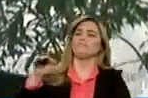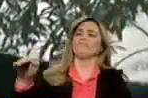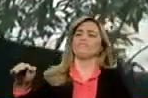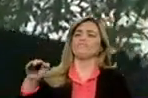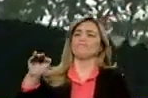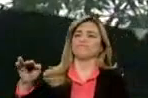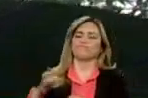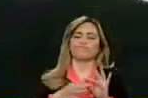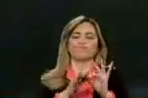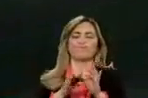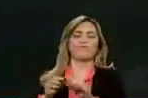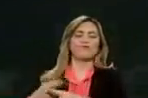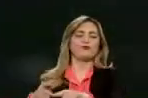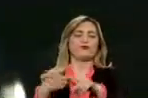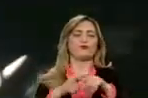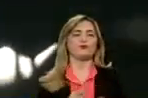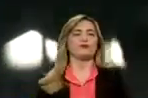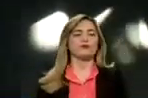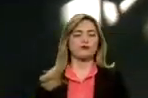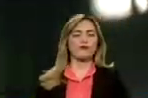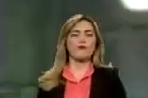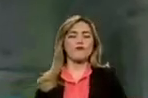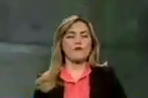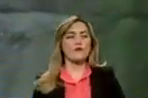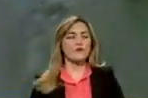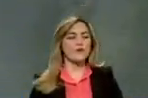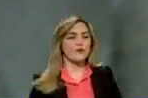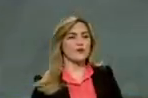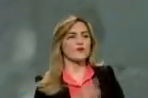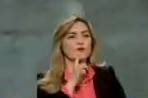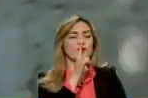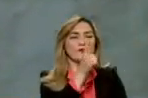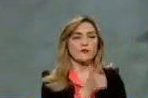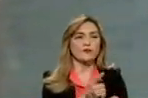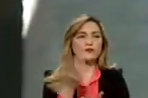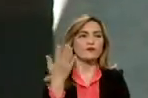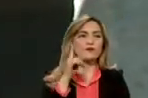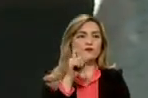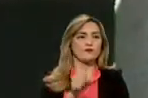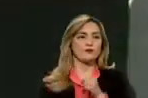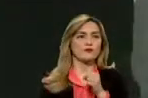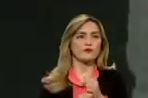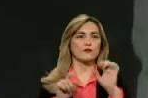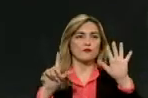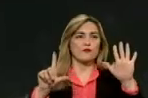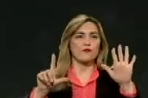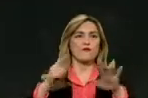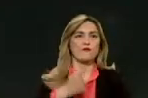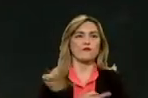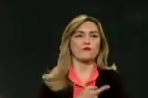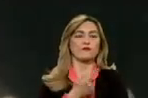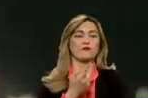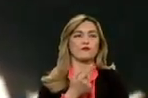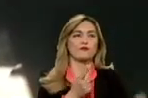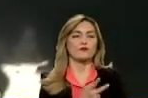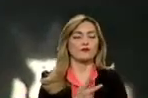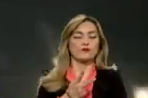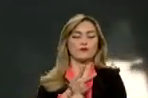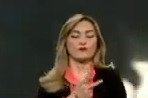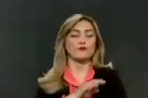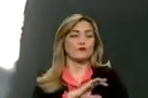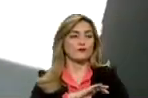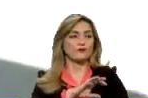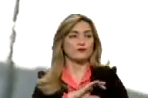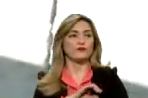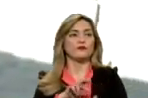esta quebrada y en otras. Así es, casualmente hace un año y 7 días hubo un consejo municipal que se reunió